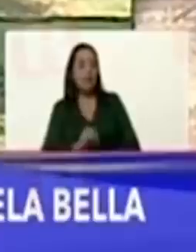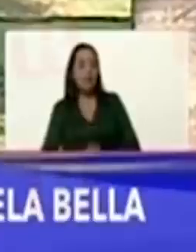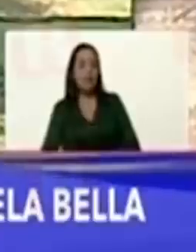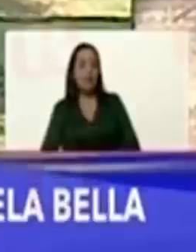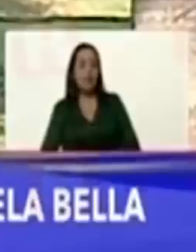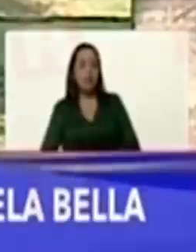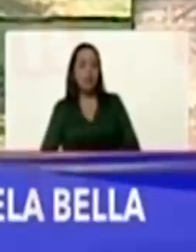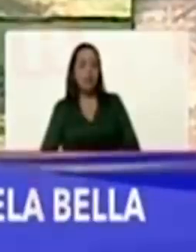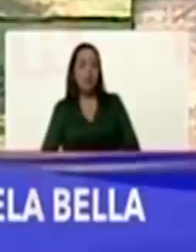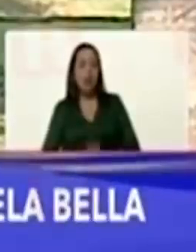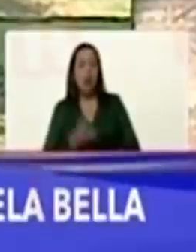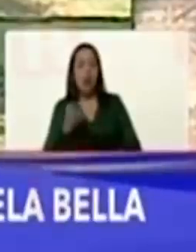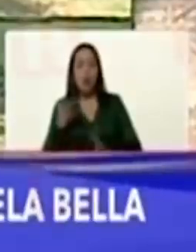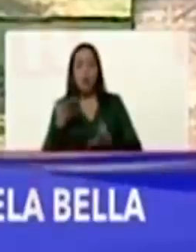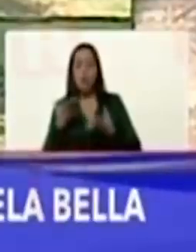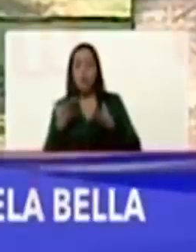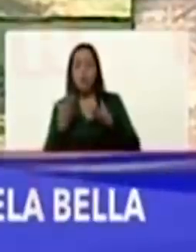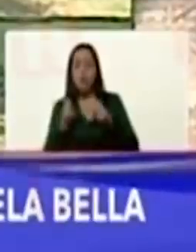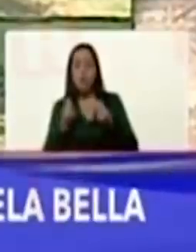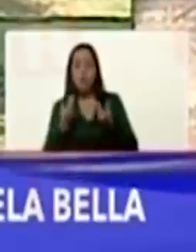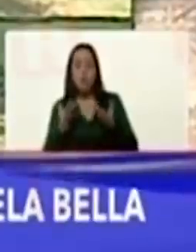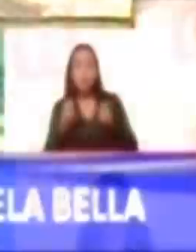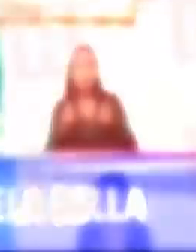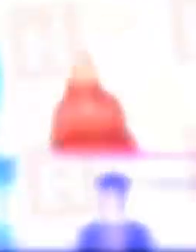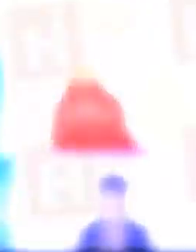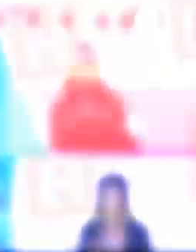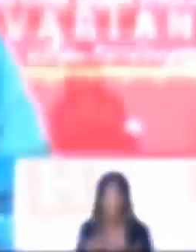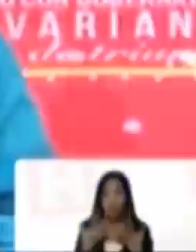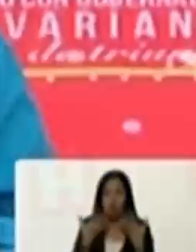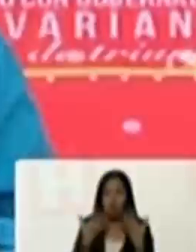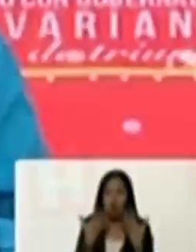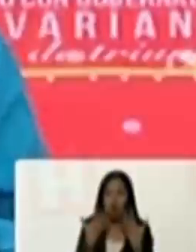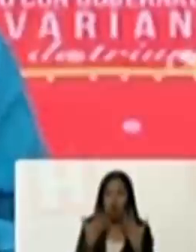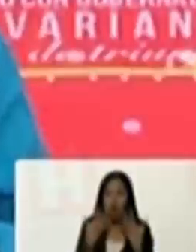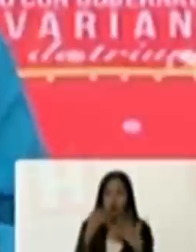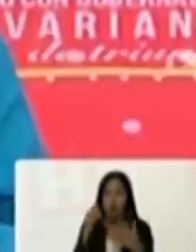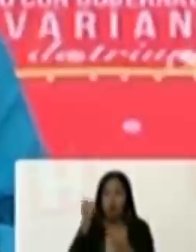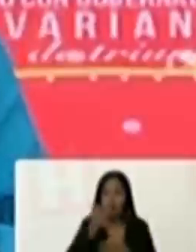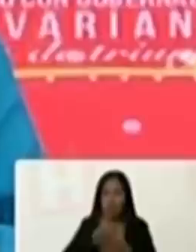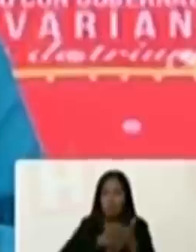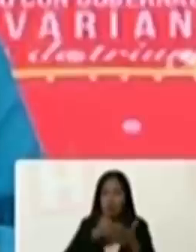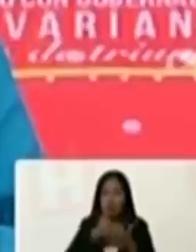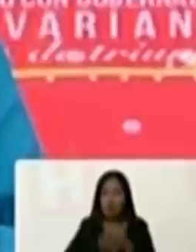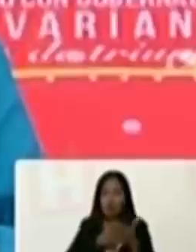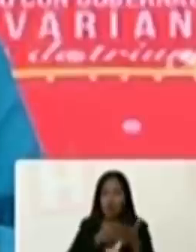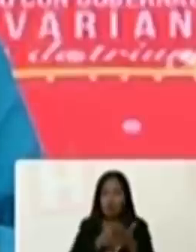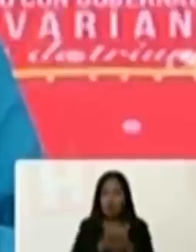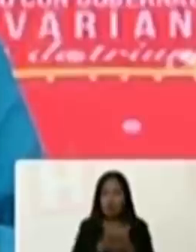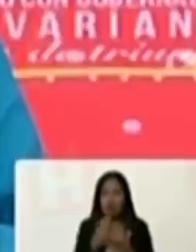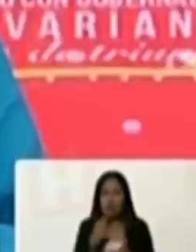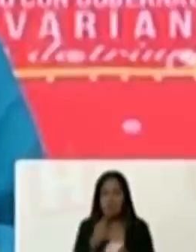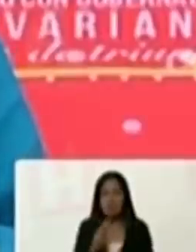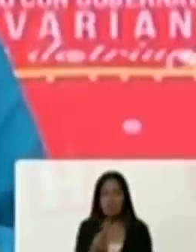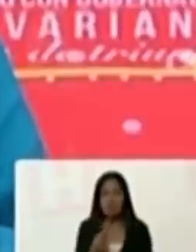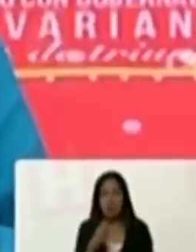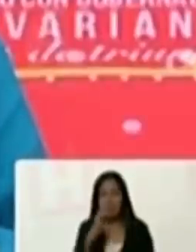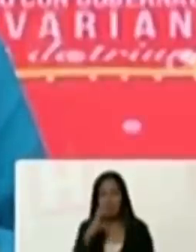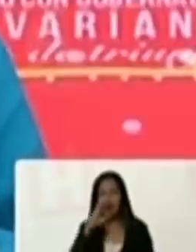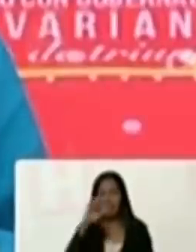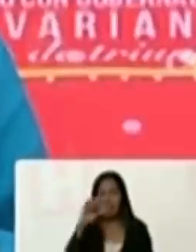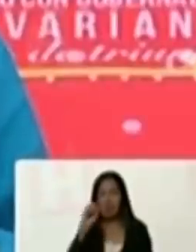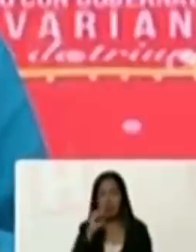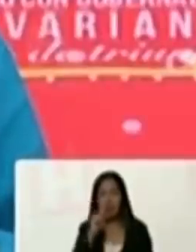nicolás maduro y eso que en españa hay una campaña brutal contra mí es una campaña totalmente injusta financiada por el